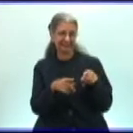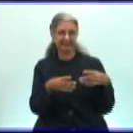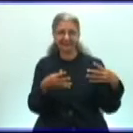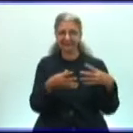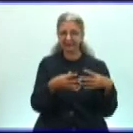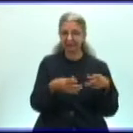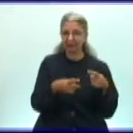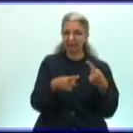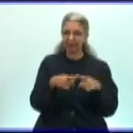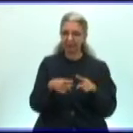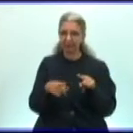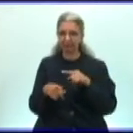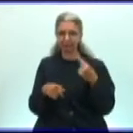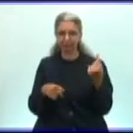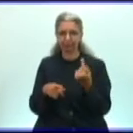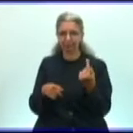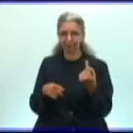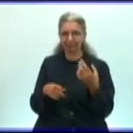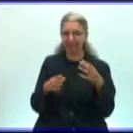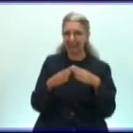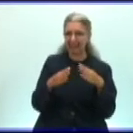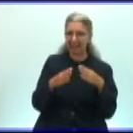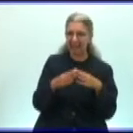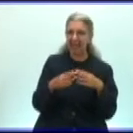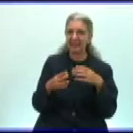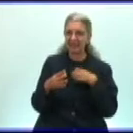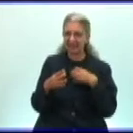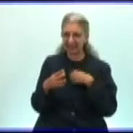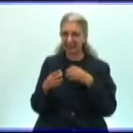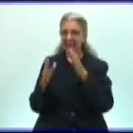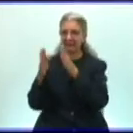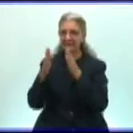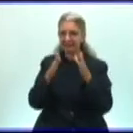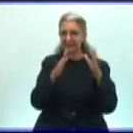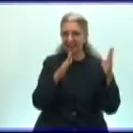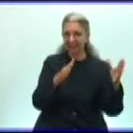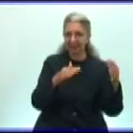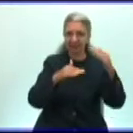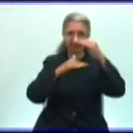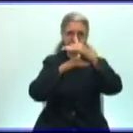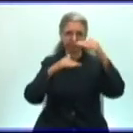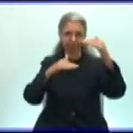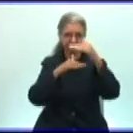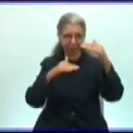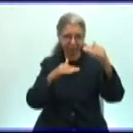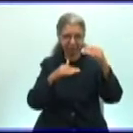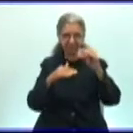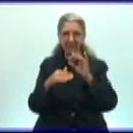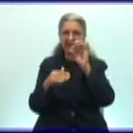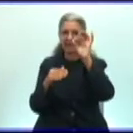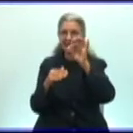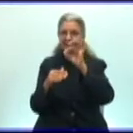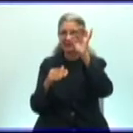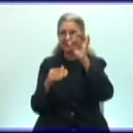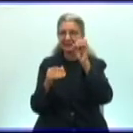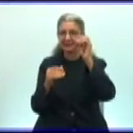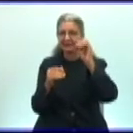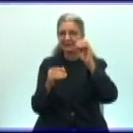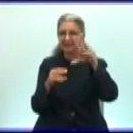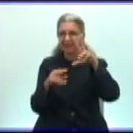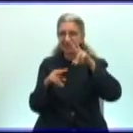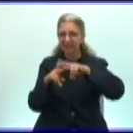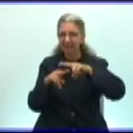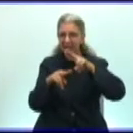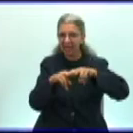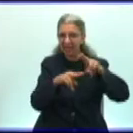habitualmente trabajamos con los dos tipos de conexión, serie y paralelo. El bombillo de la sala está en serie con el